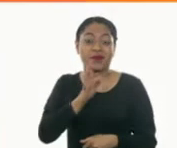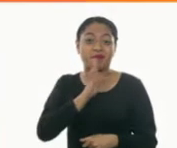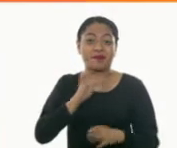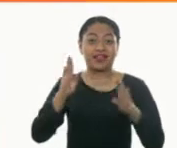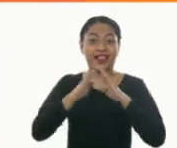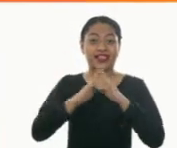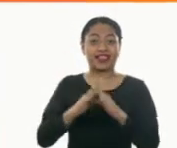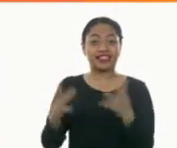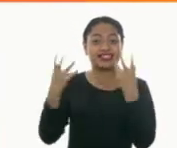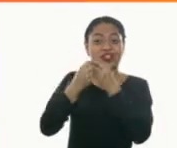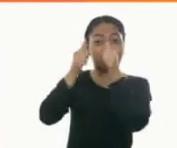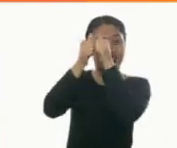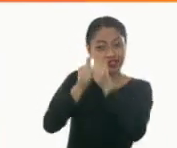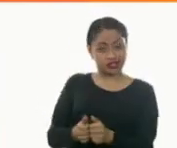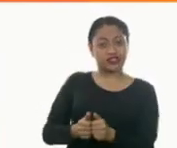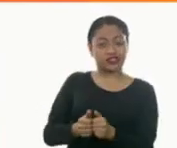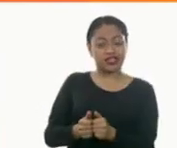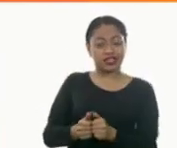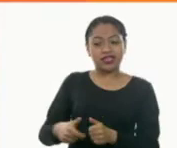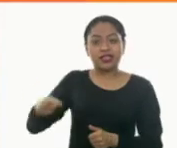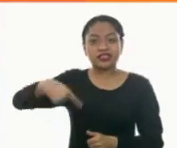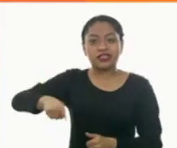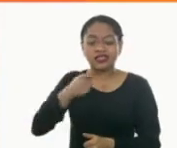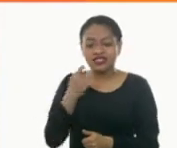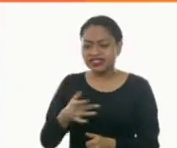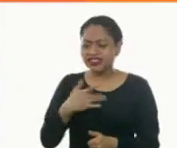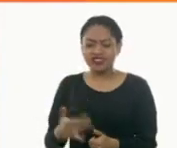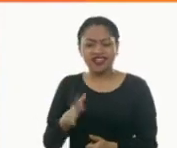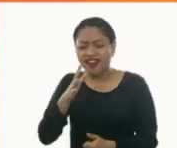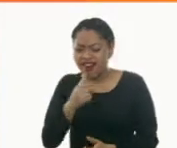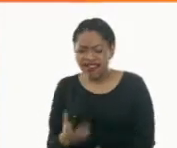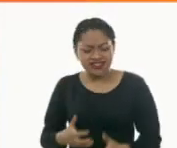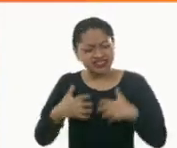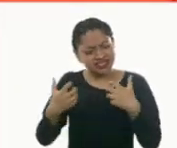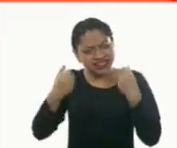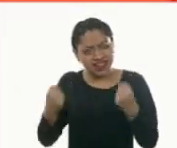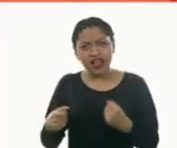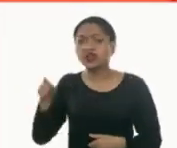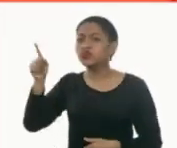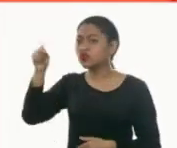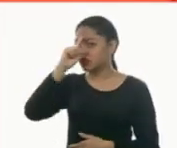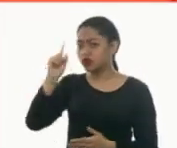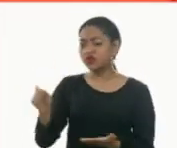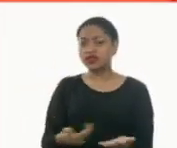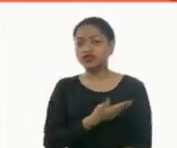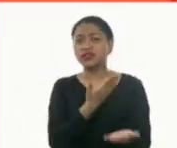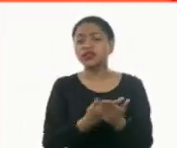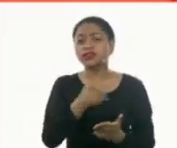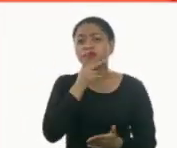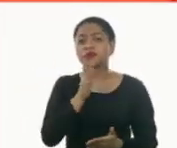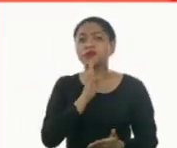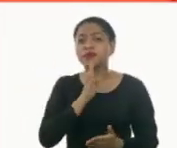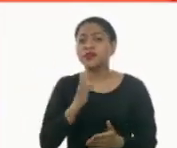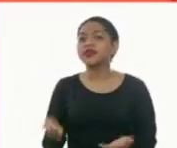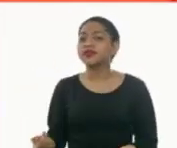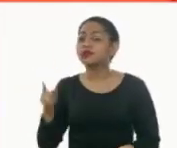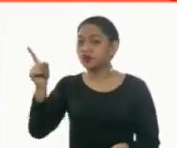casa, en estos momentos de frustración, ¿qué recomiendas? Los niños saben cuando no